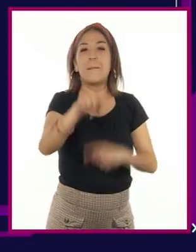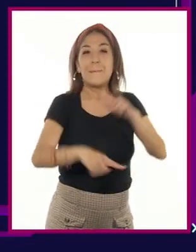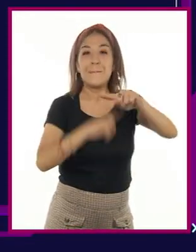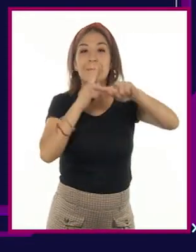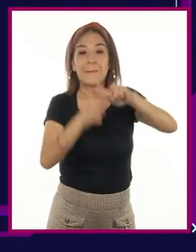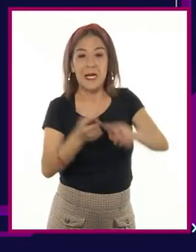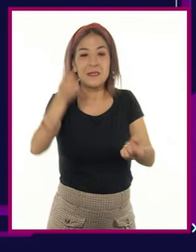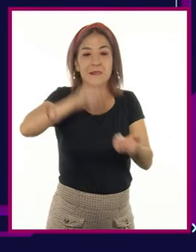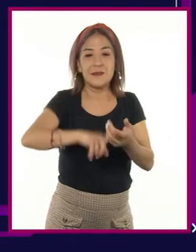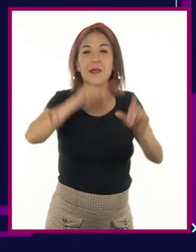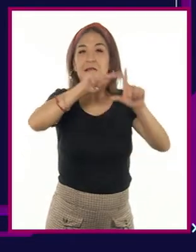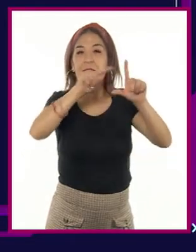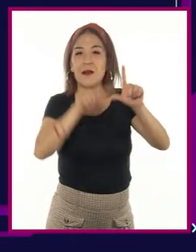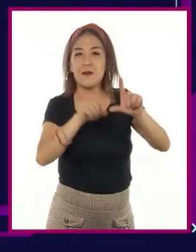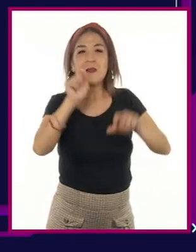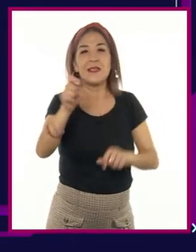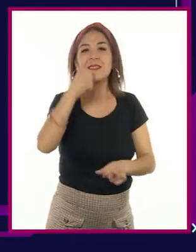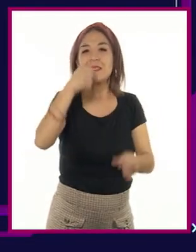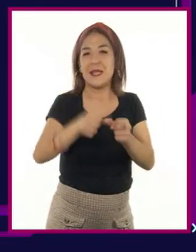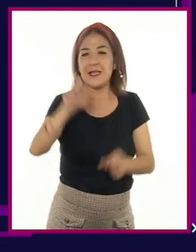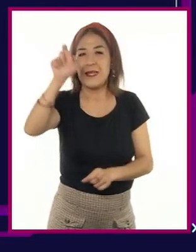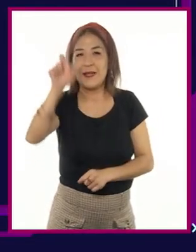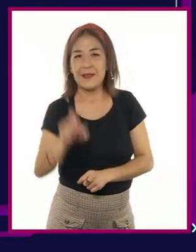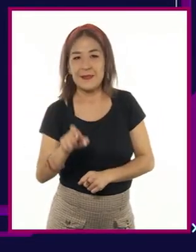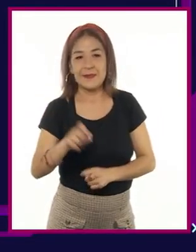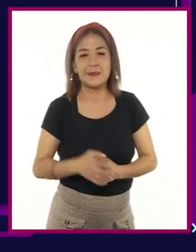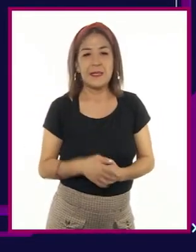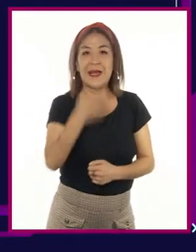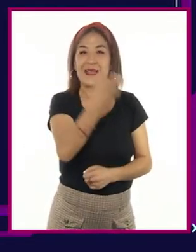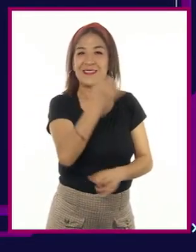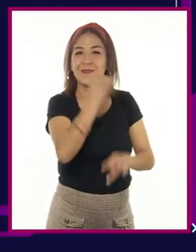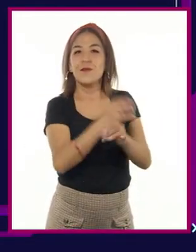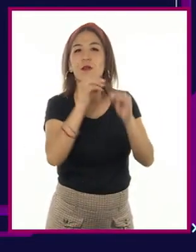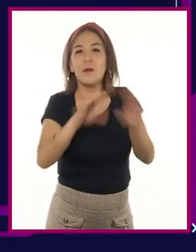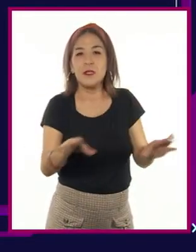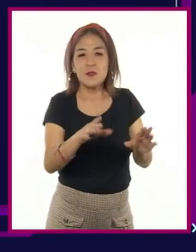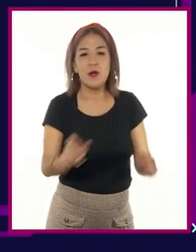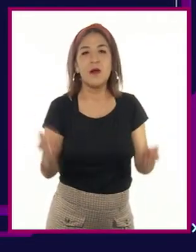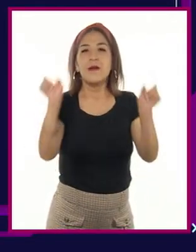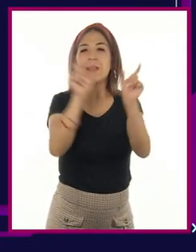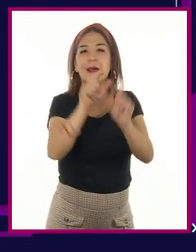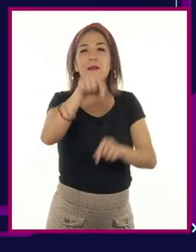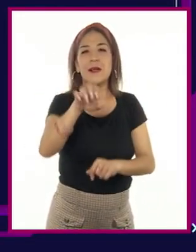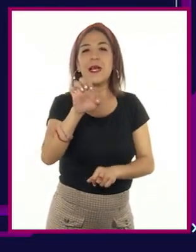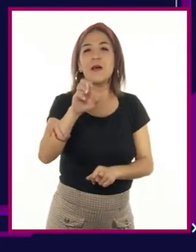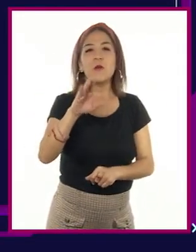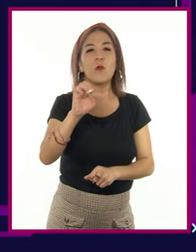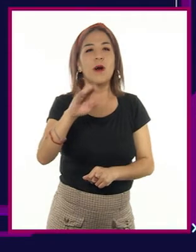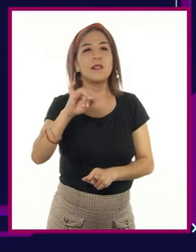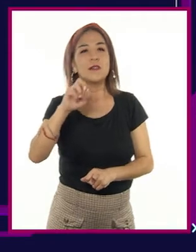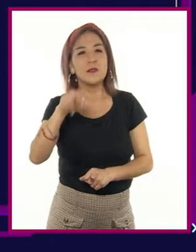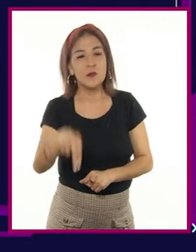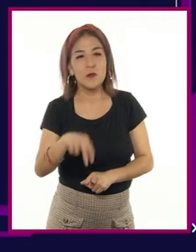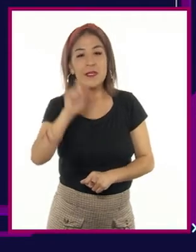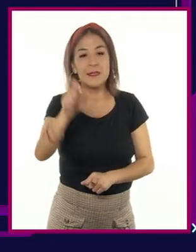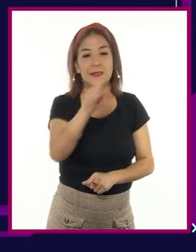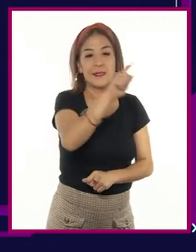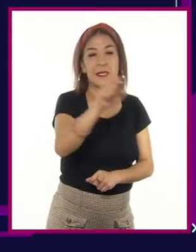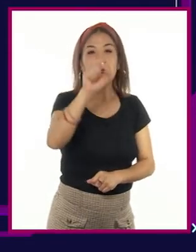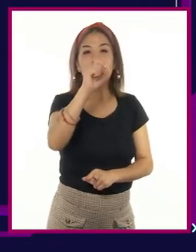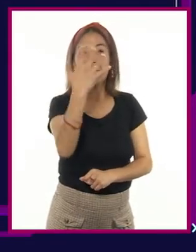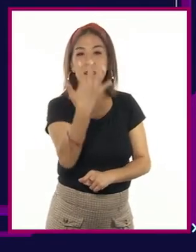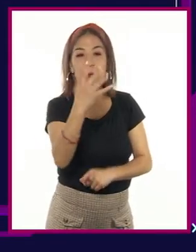representado con la incógnita x con lo anterior se forma una ecuación que es 125